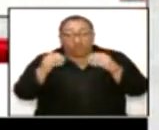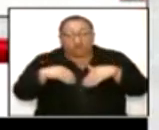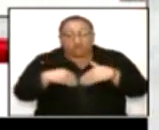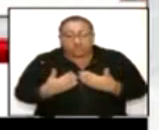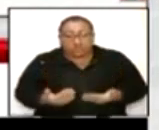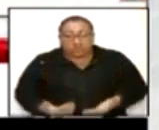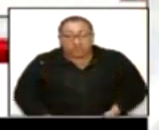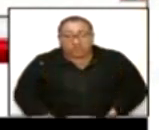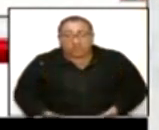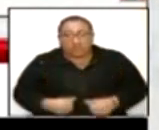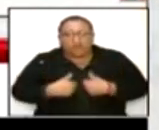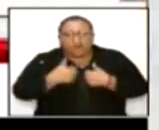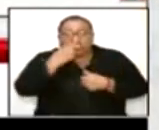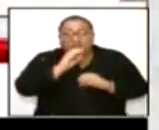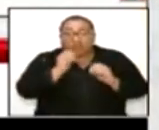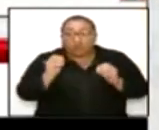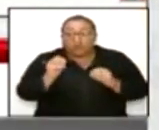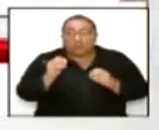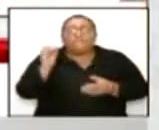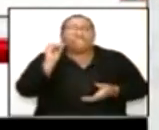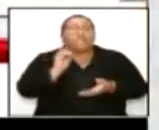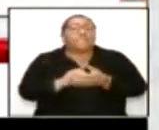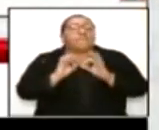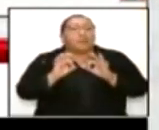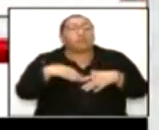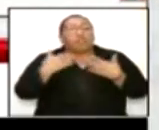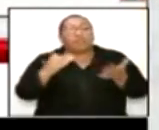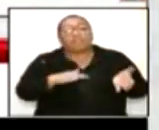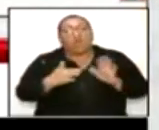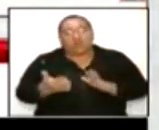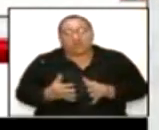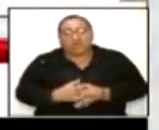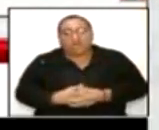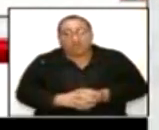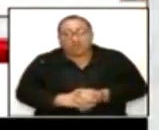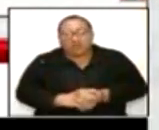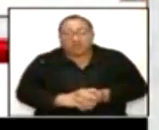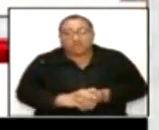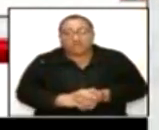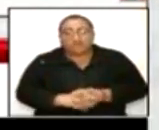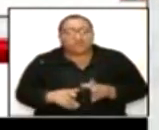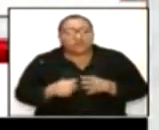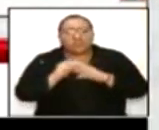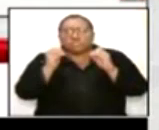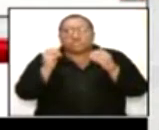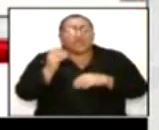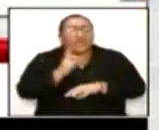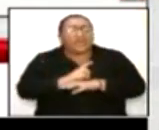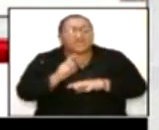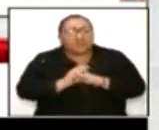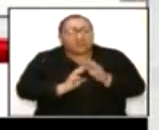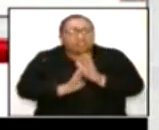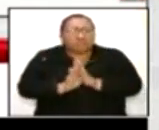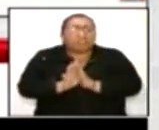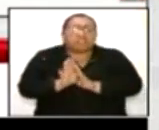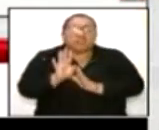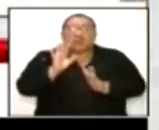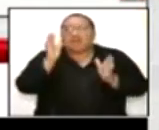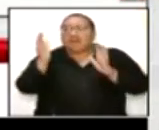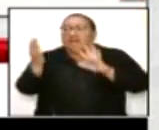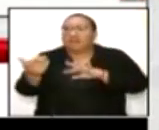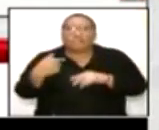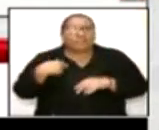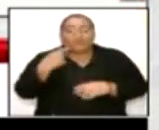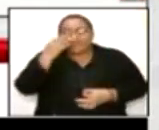produzca el embarazo en la vida de un adolescente, mayor será el riesgo. Están en plena pubertad y desarrollo. No solo